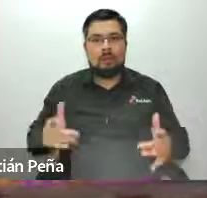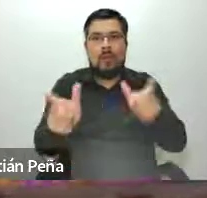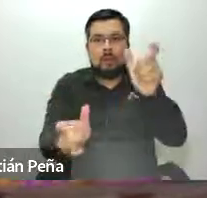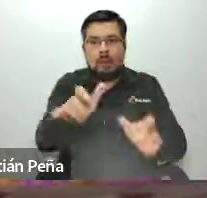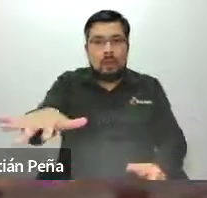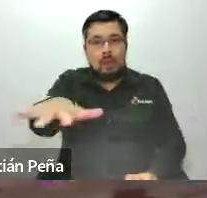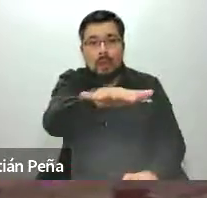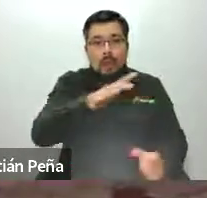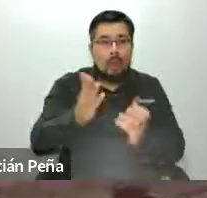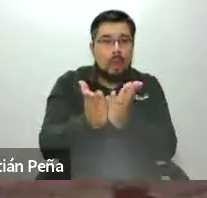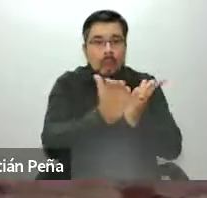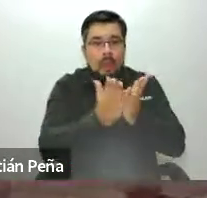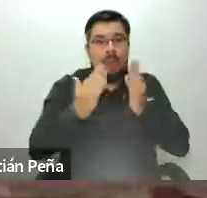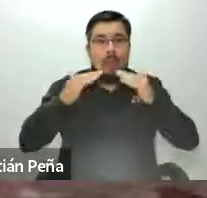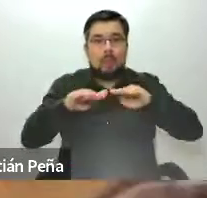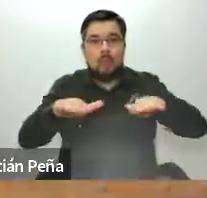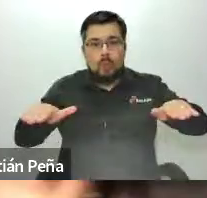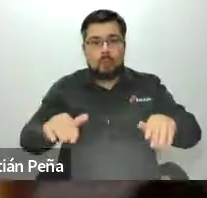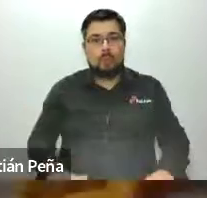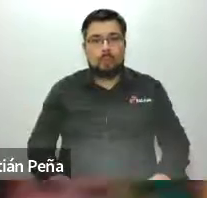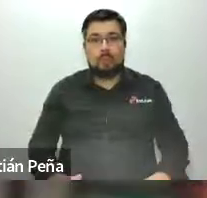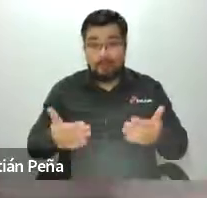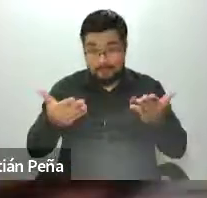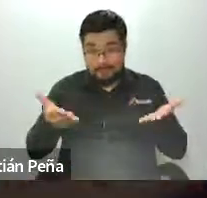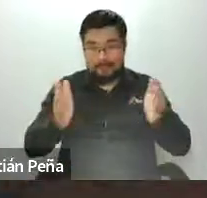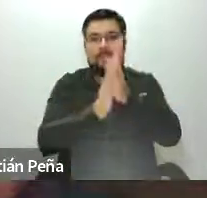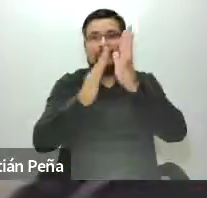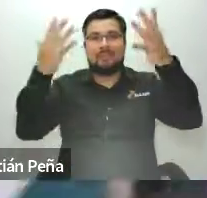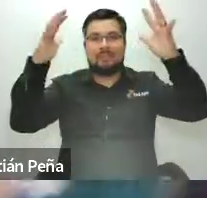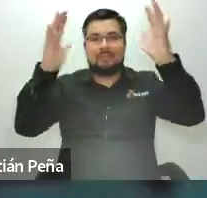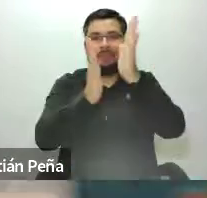uno de, ¿cierto? Si merecen un aplauso.